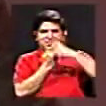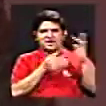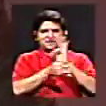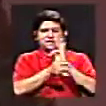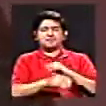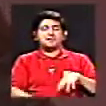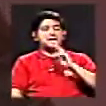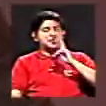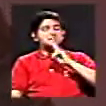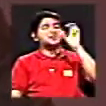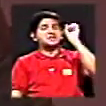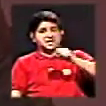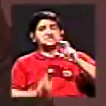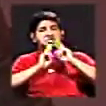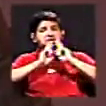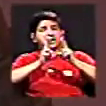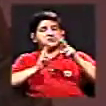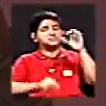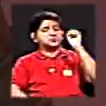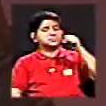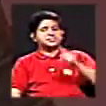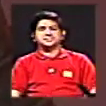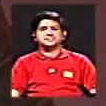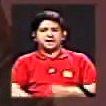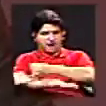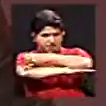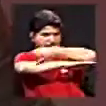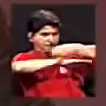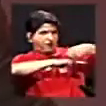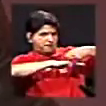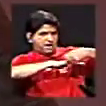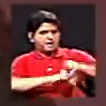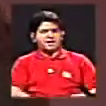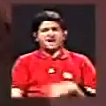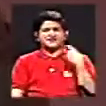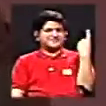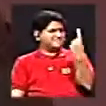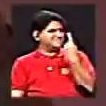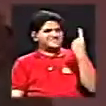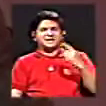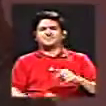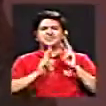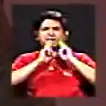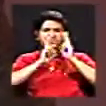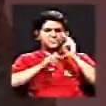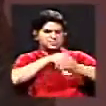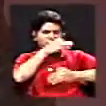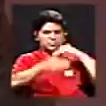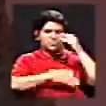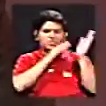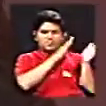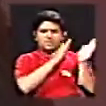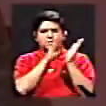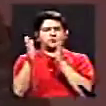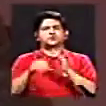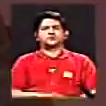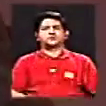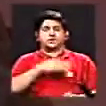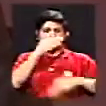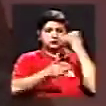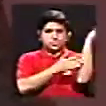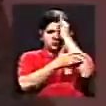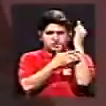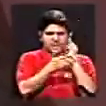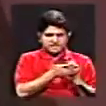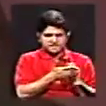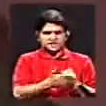realidad, sí, la respuesta es sí. La ingeniería siempre responde a un proceso de planificación, a un proceso de diseño, a